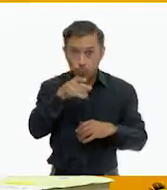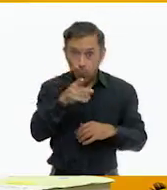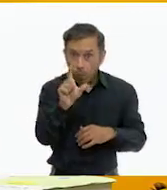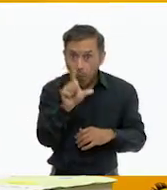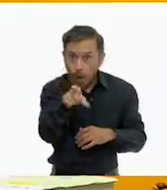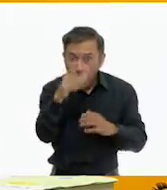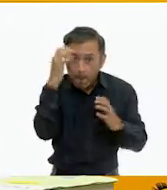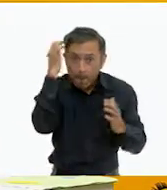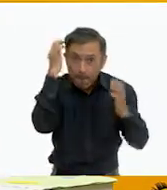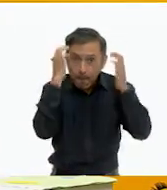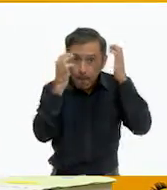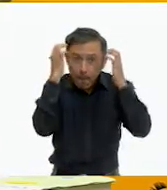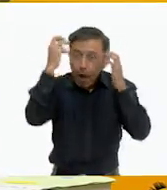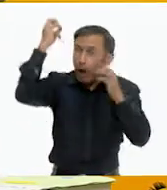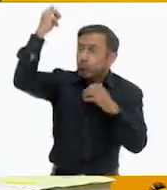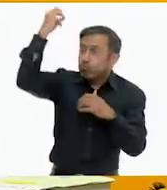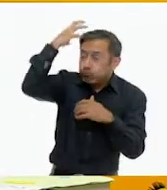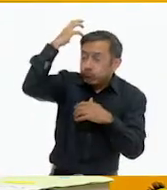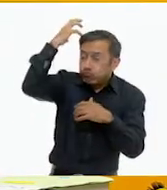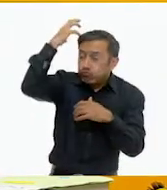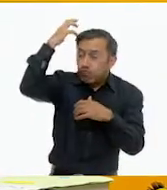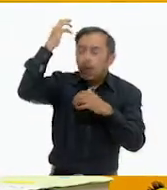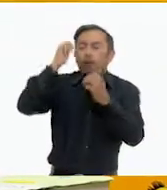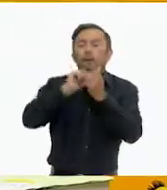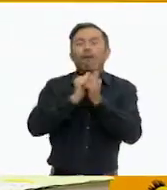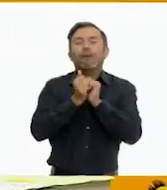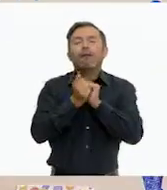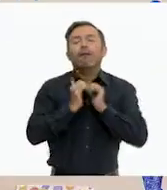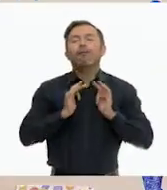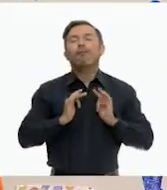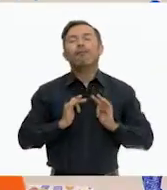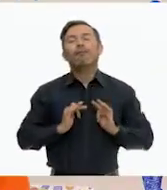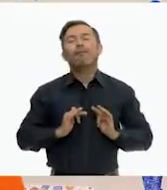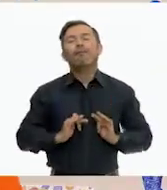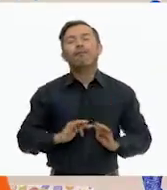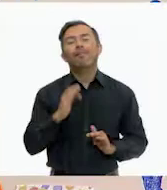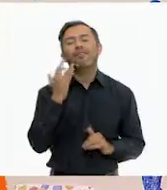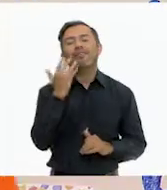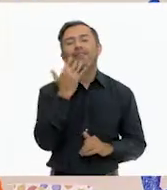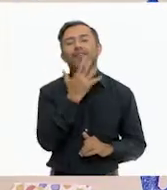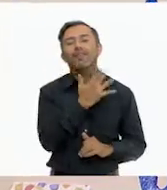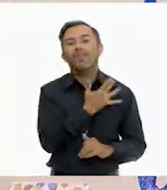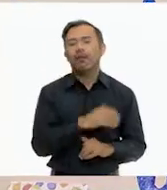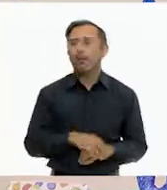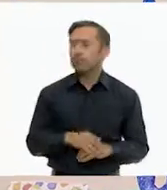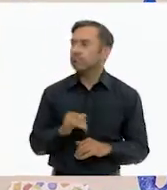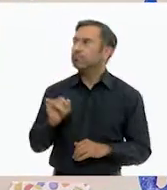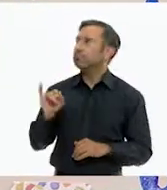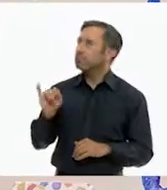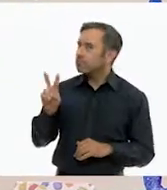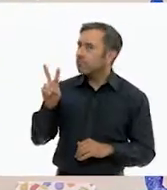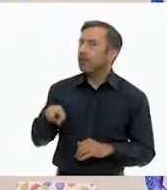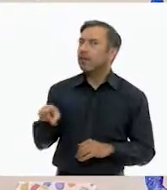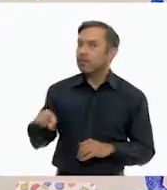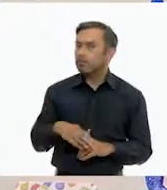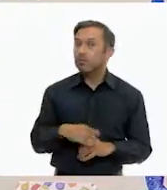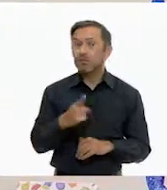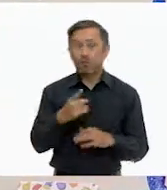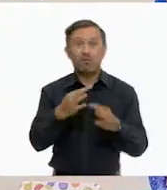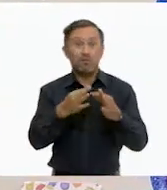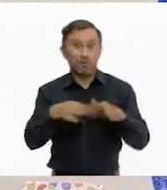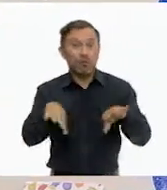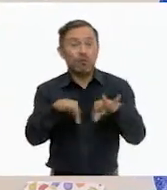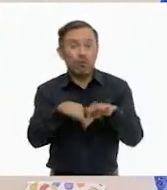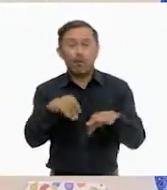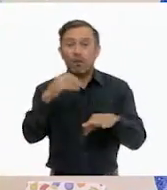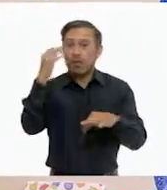podemos sentir más cómodos y frescos. Cierto, maestra Alma Livia. Son importantes los hábitos